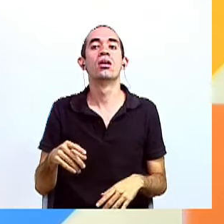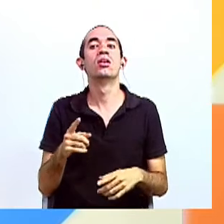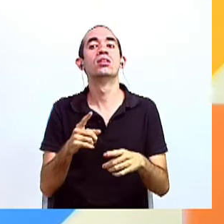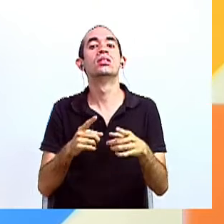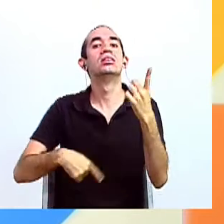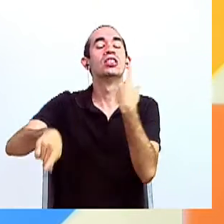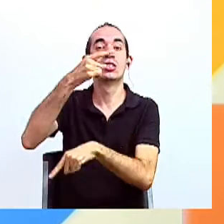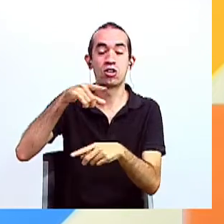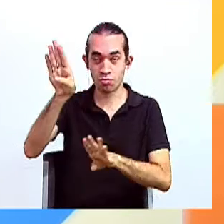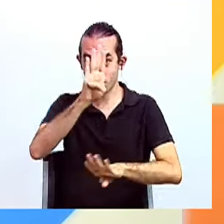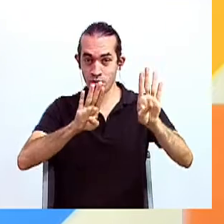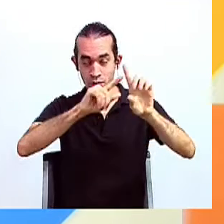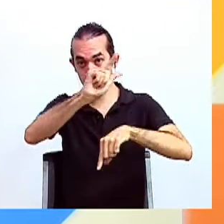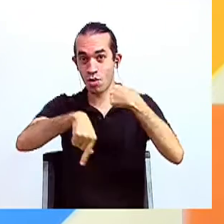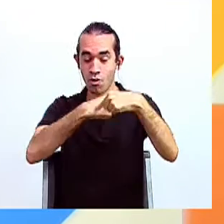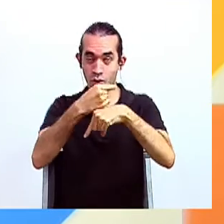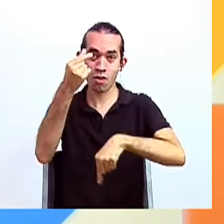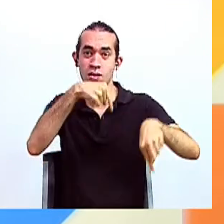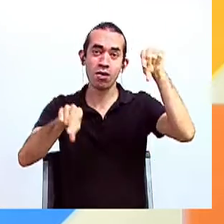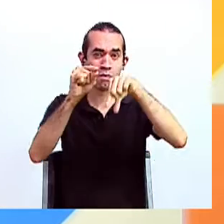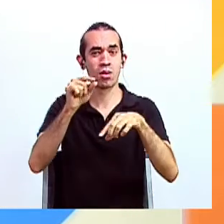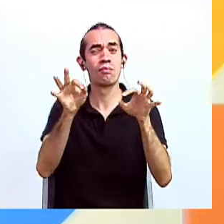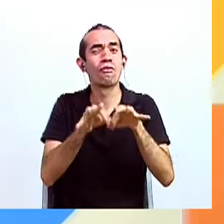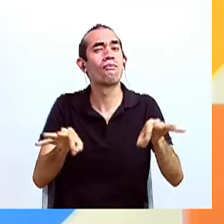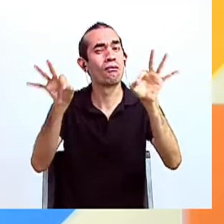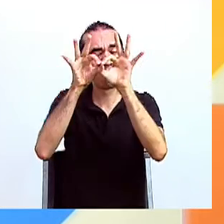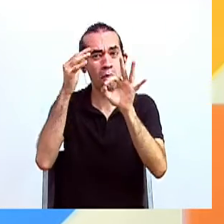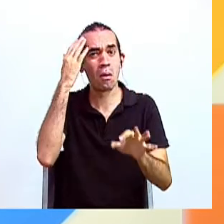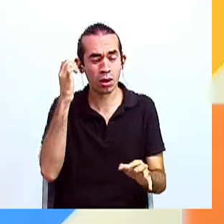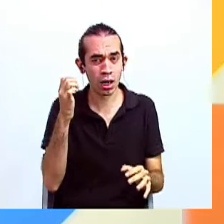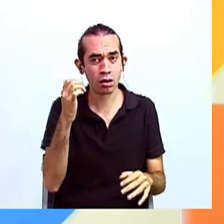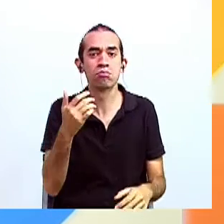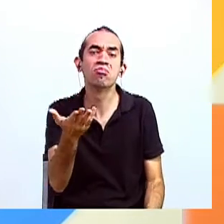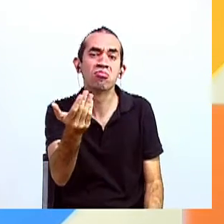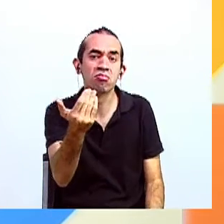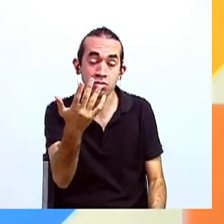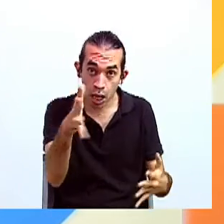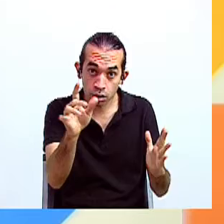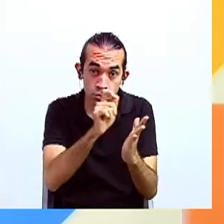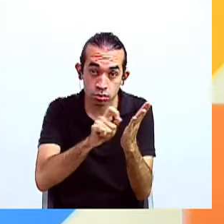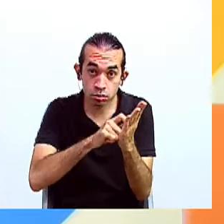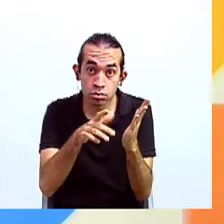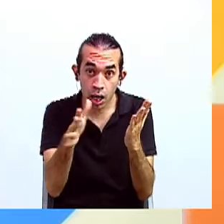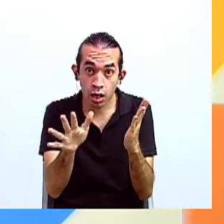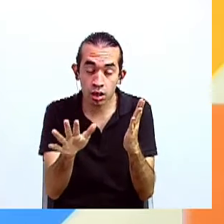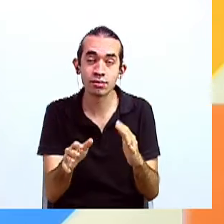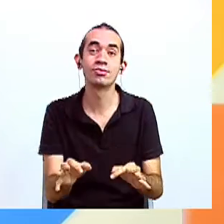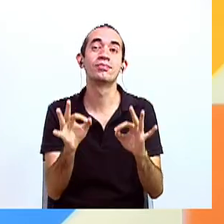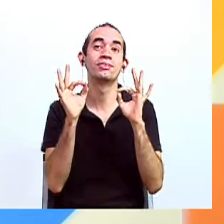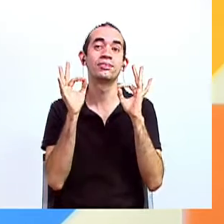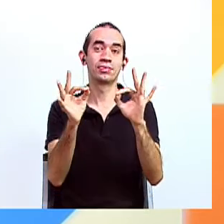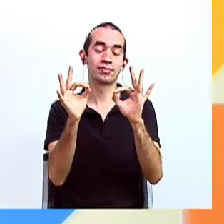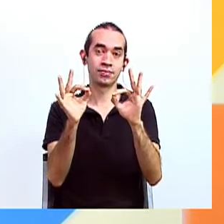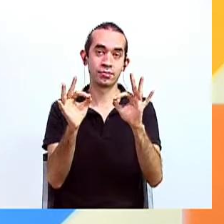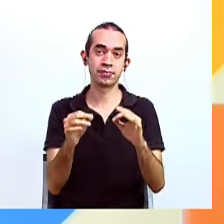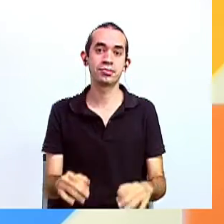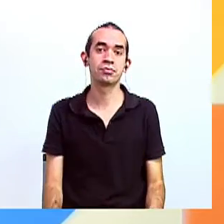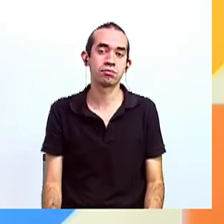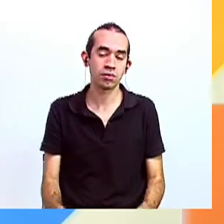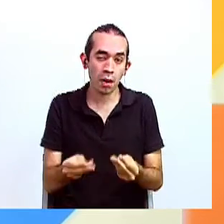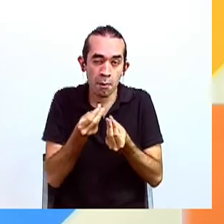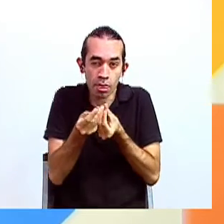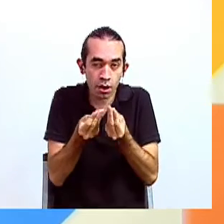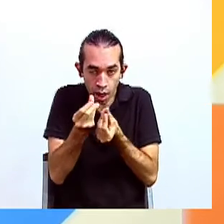ciclos biogeoquímicos? ¿Tienen ya la respuesta? Muy bien, la